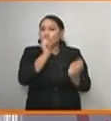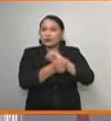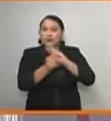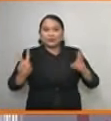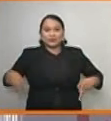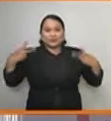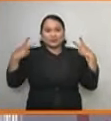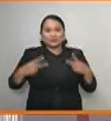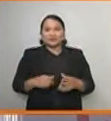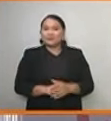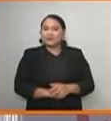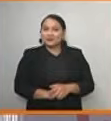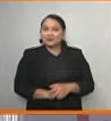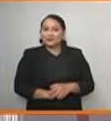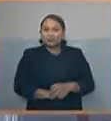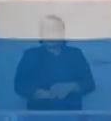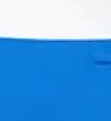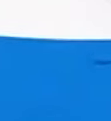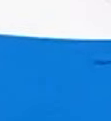vida.